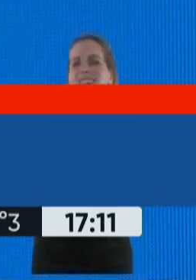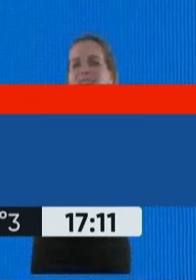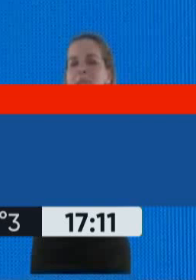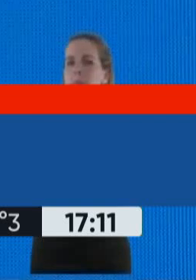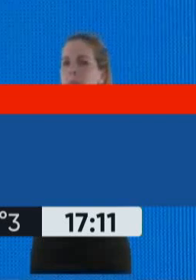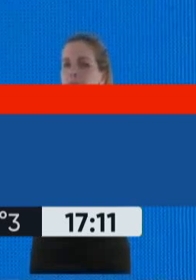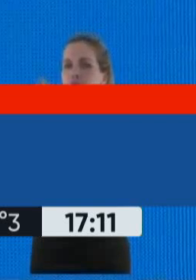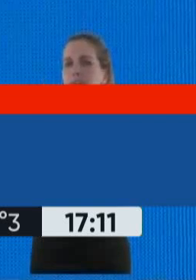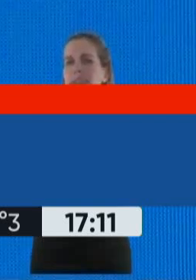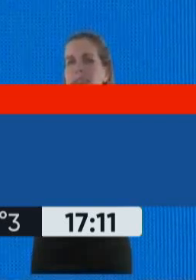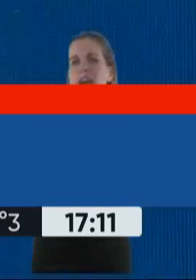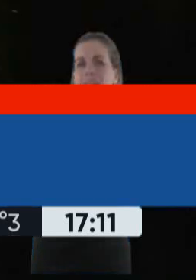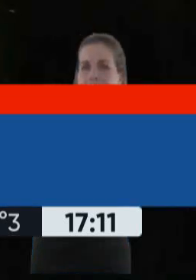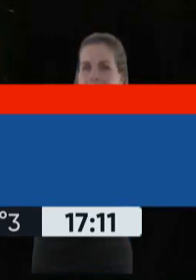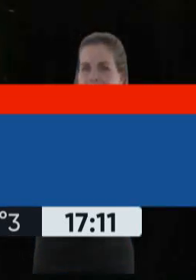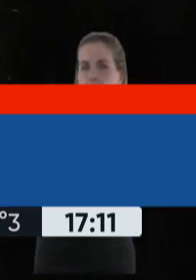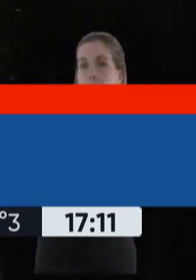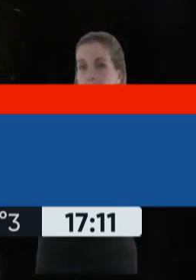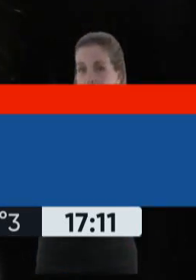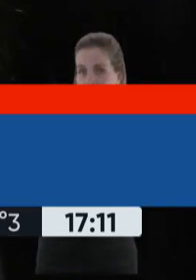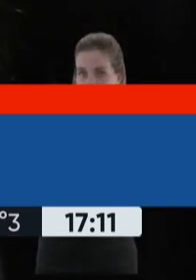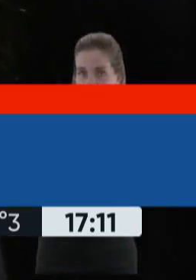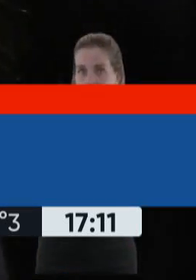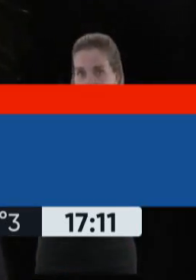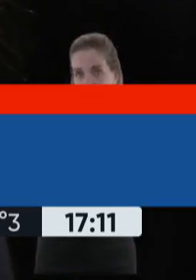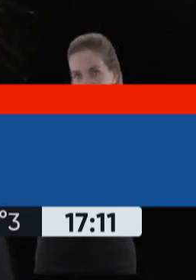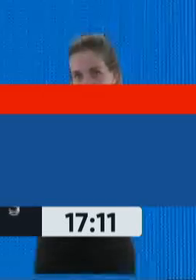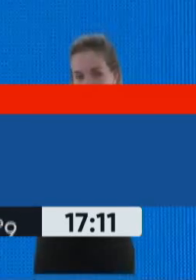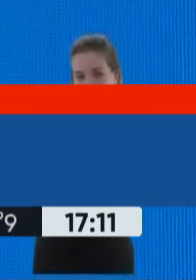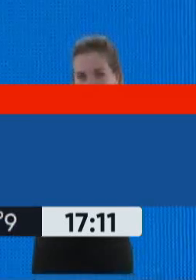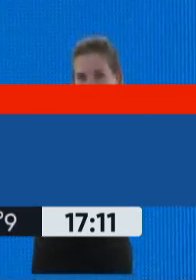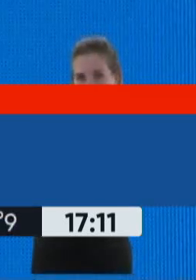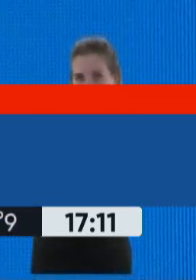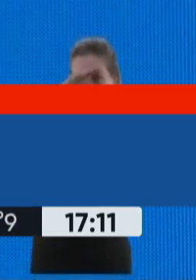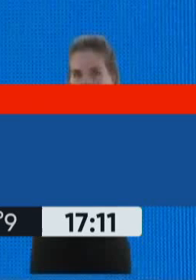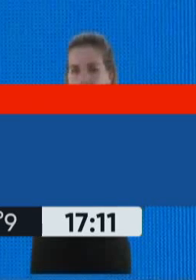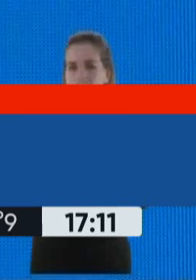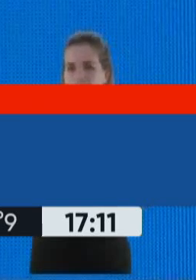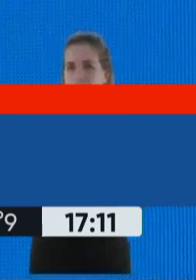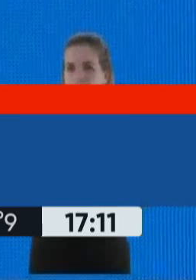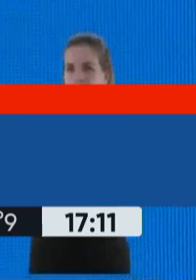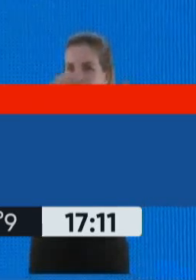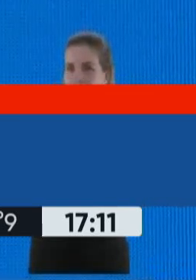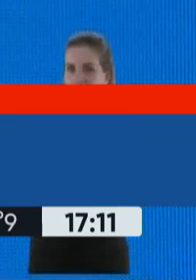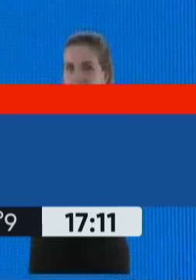alimentación para poder crecer con salud.